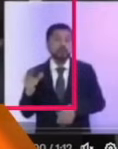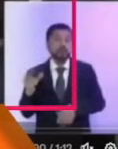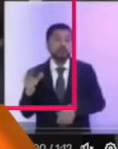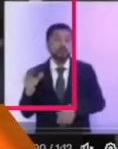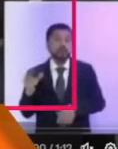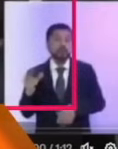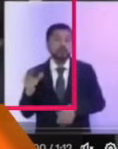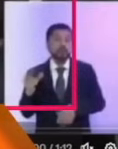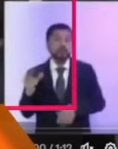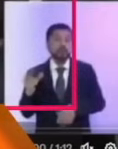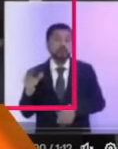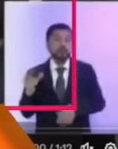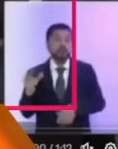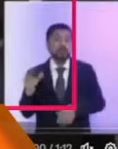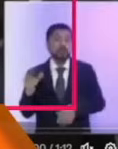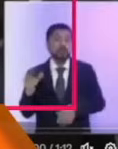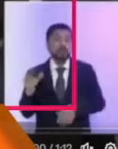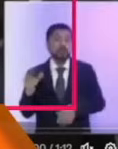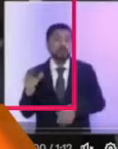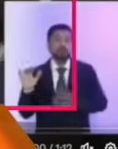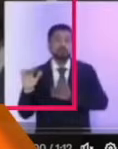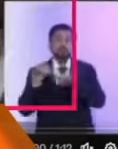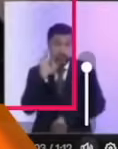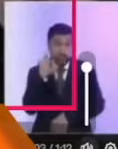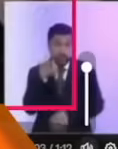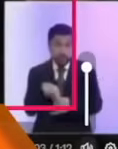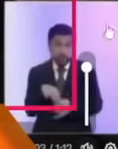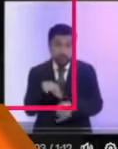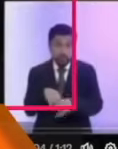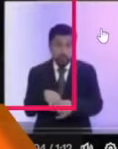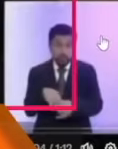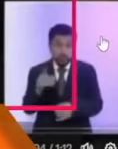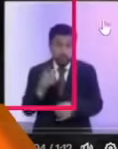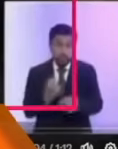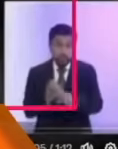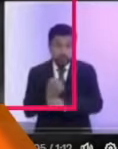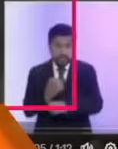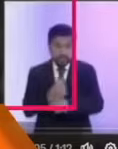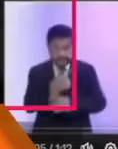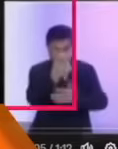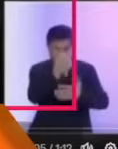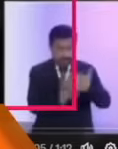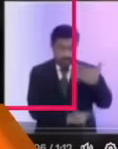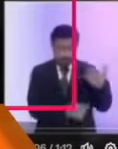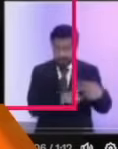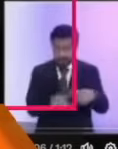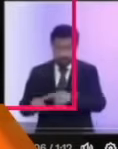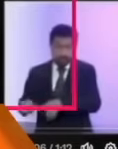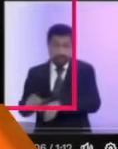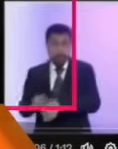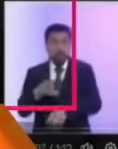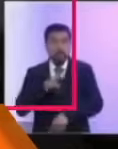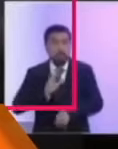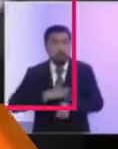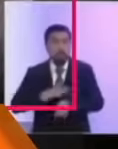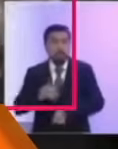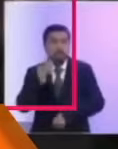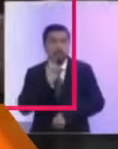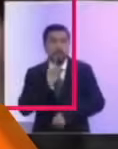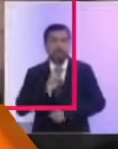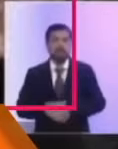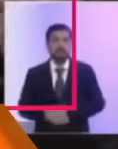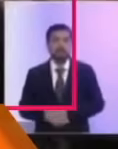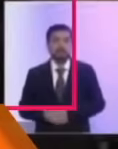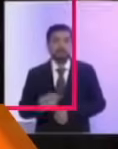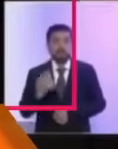obligada a saludar a nuestra presidenta vamos a verlo integramos el listado nominal de votantes Y bueno pues mira Ni más ni menos